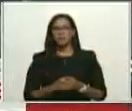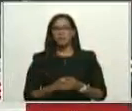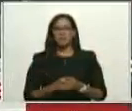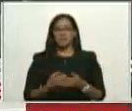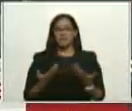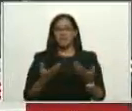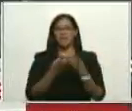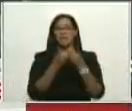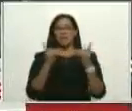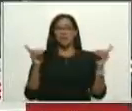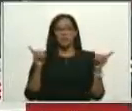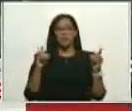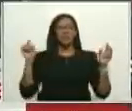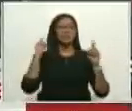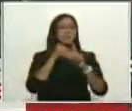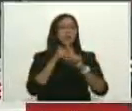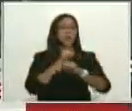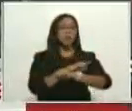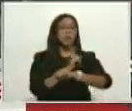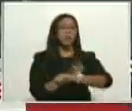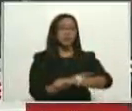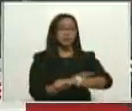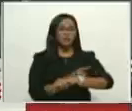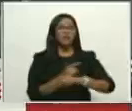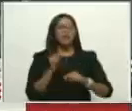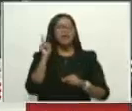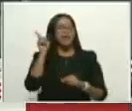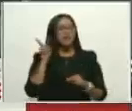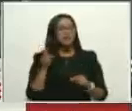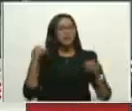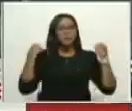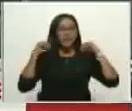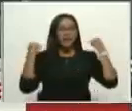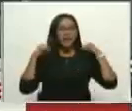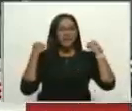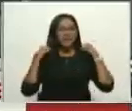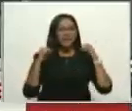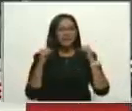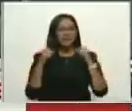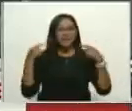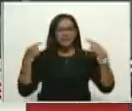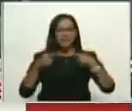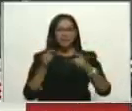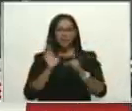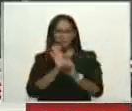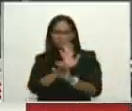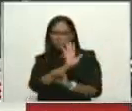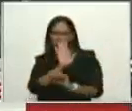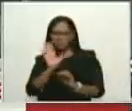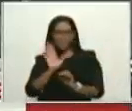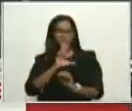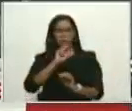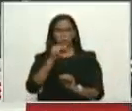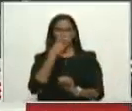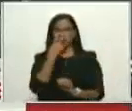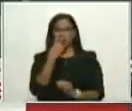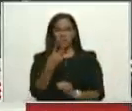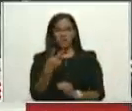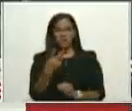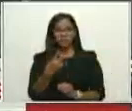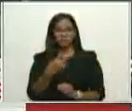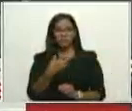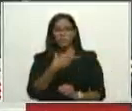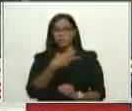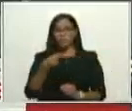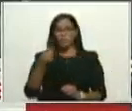demócrata desde el poder. Ellos ensayan el enemigo invisible. No aparecen.